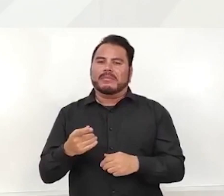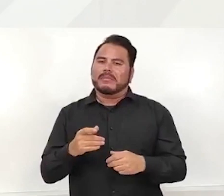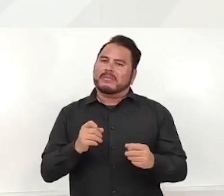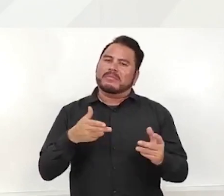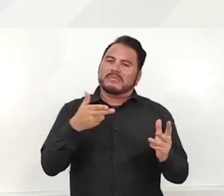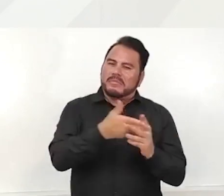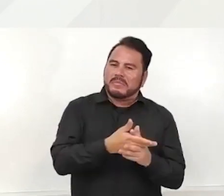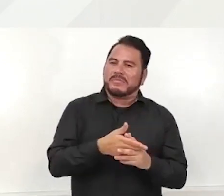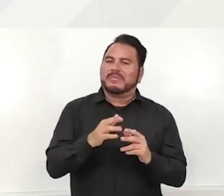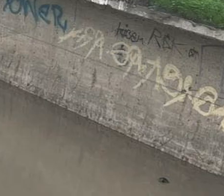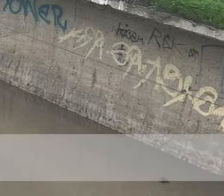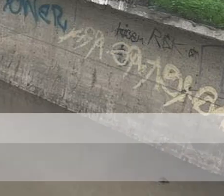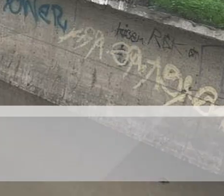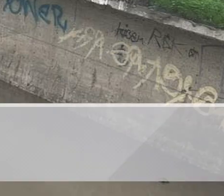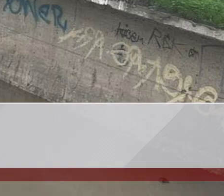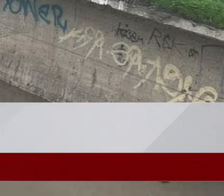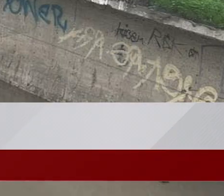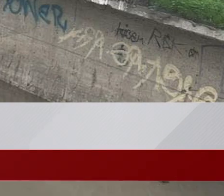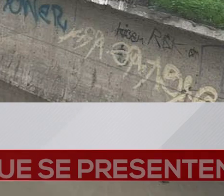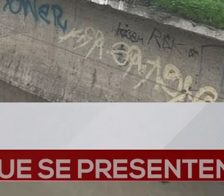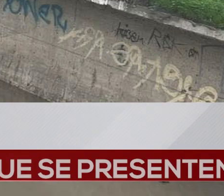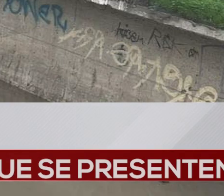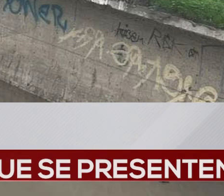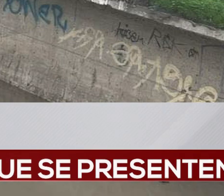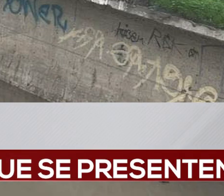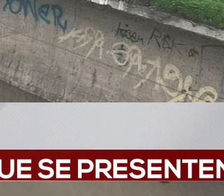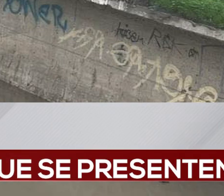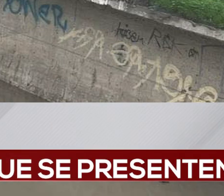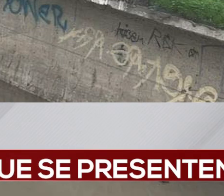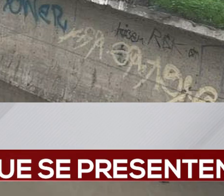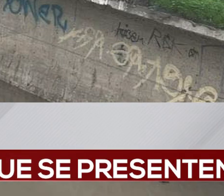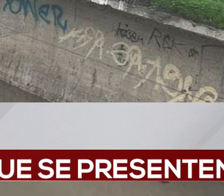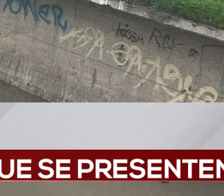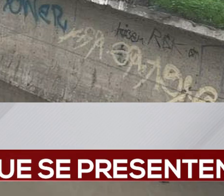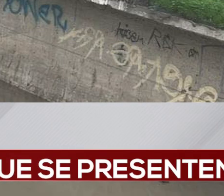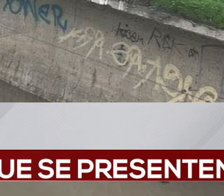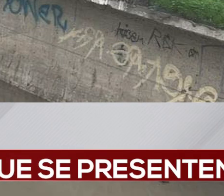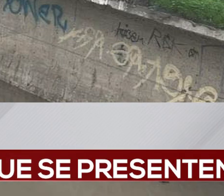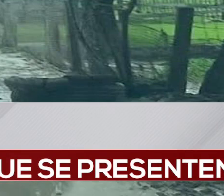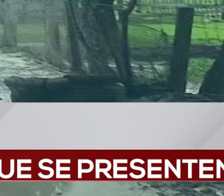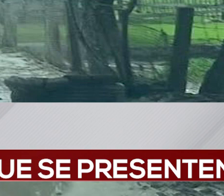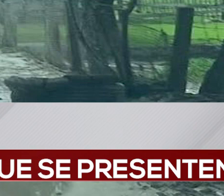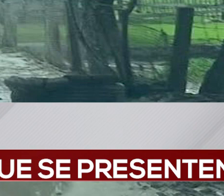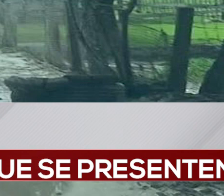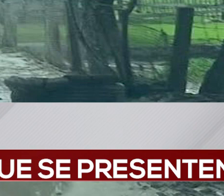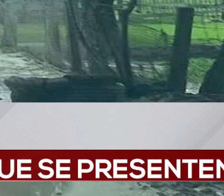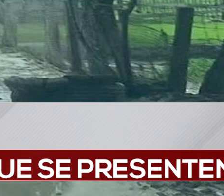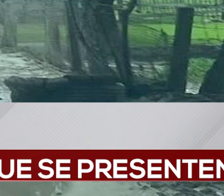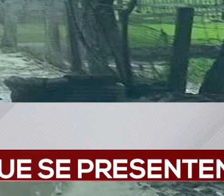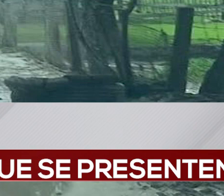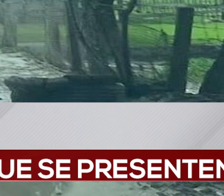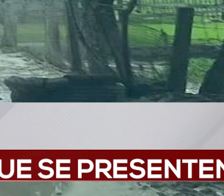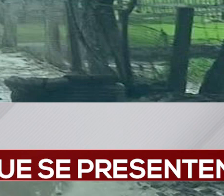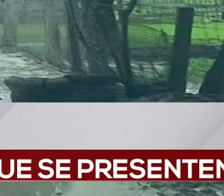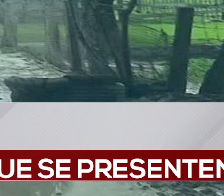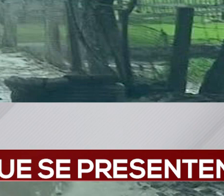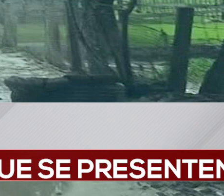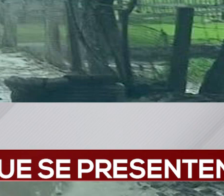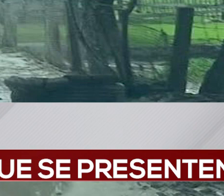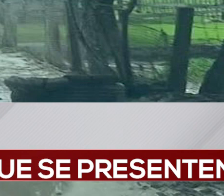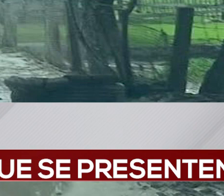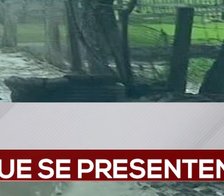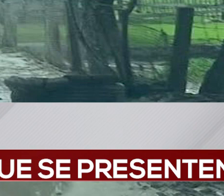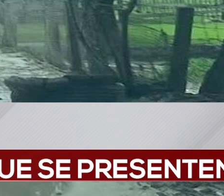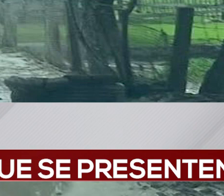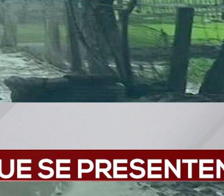son relacionados con el crimen organizado al estar leyendo siempre con los mismos problemas los cuales con el paso del tiempo se agravan digo saber la primera edil